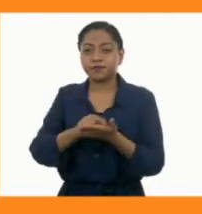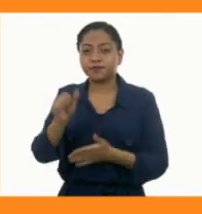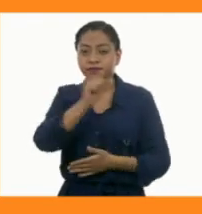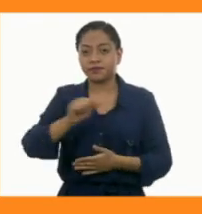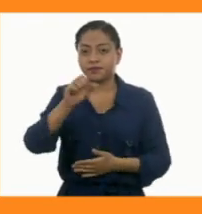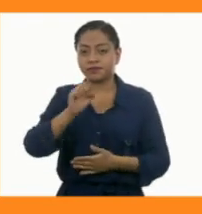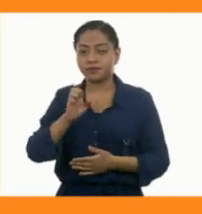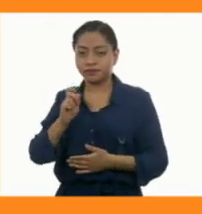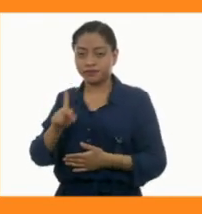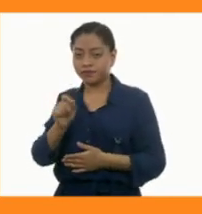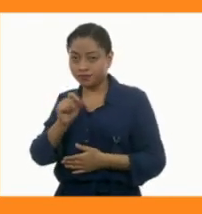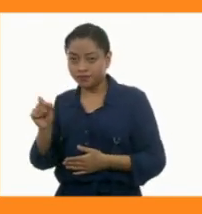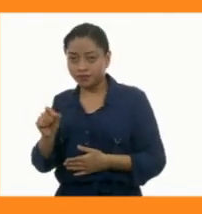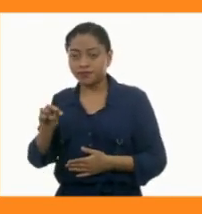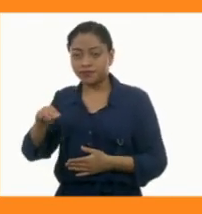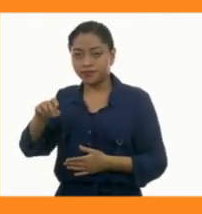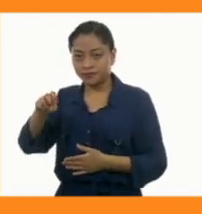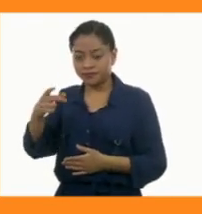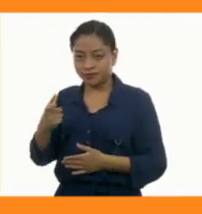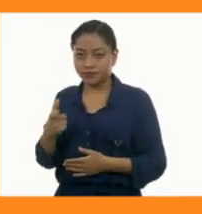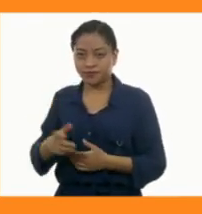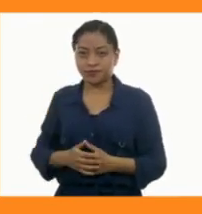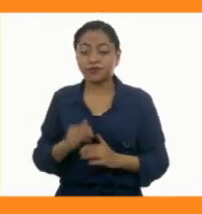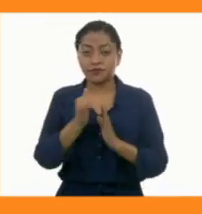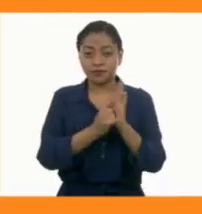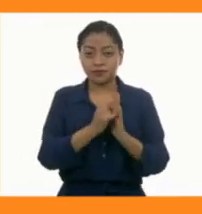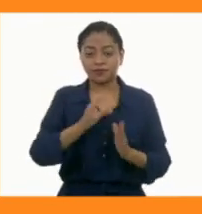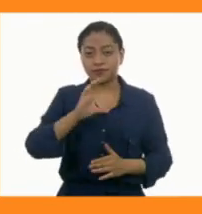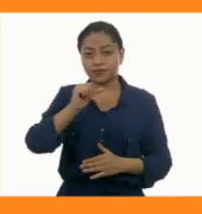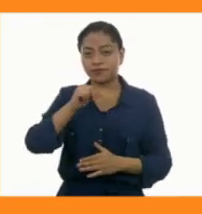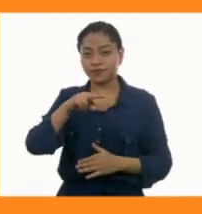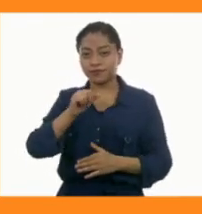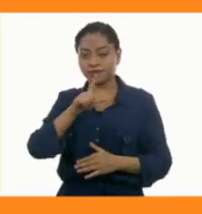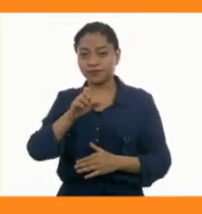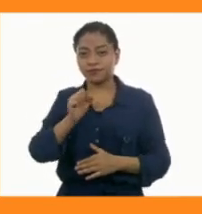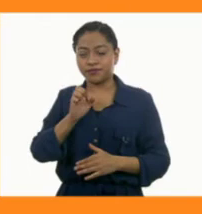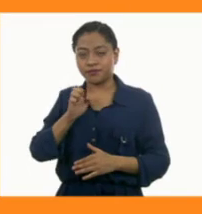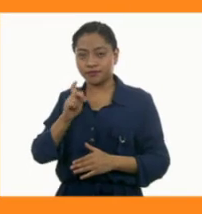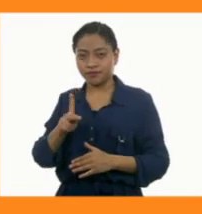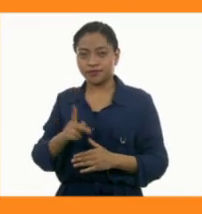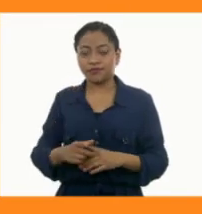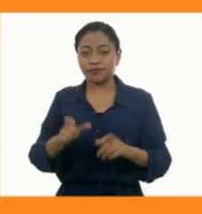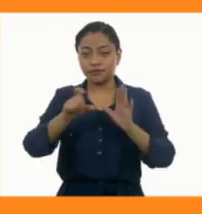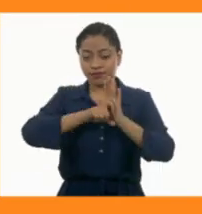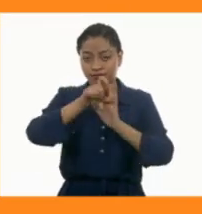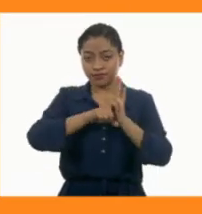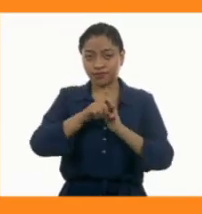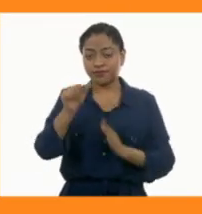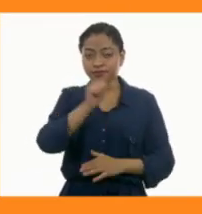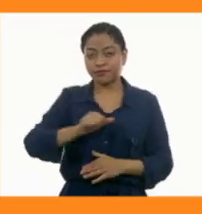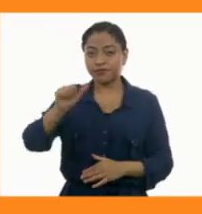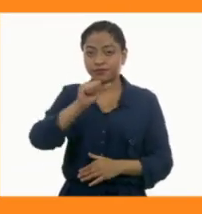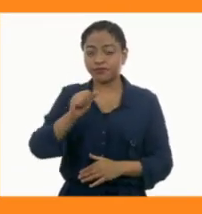@cep_mx, en YouTube canal CEP. En Instagram,